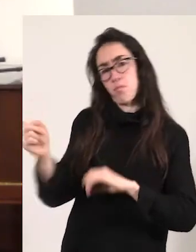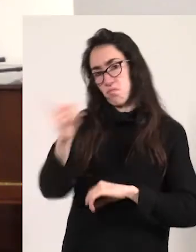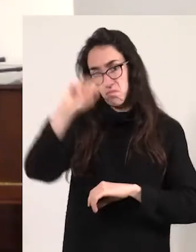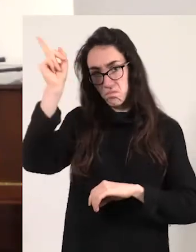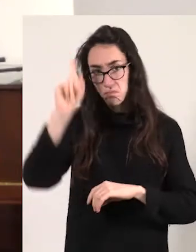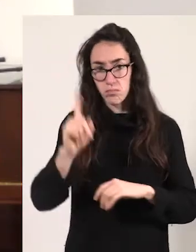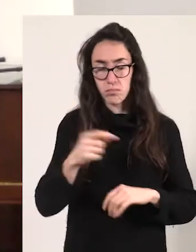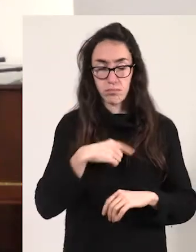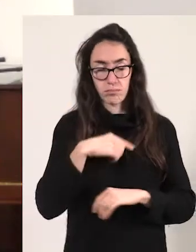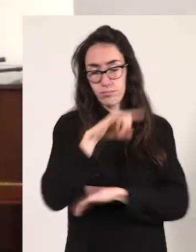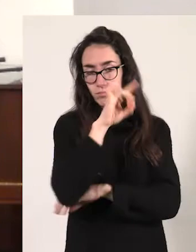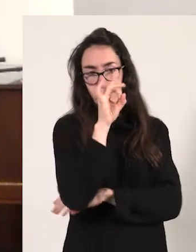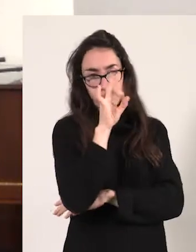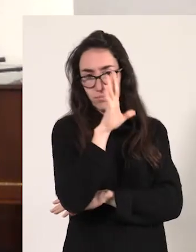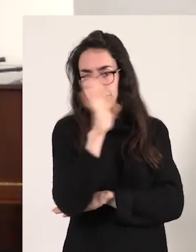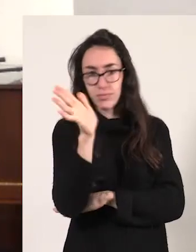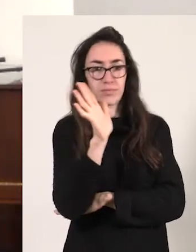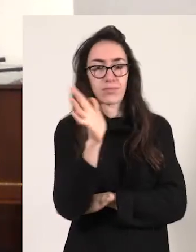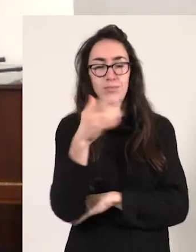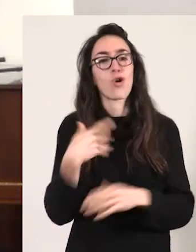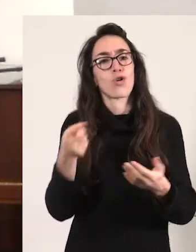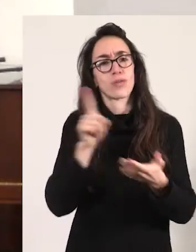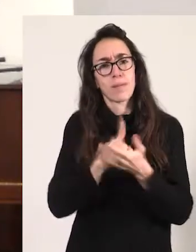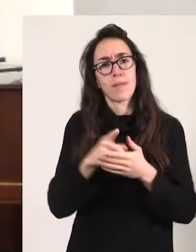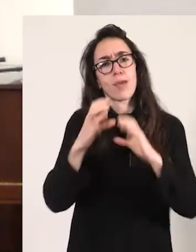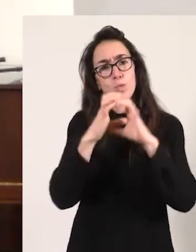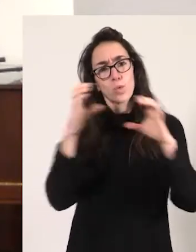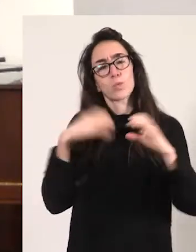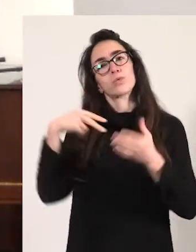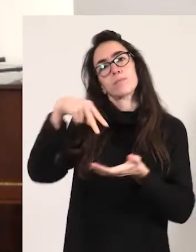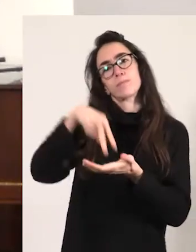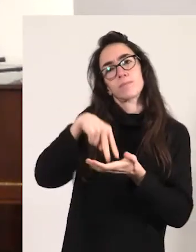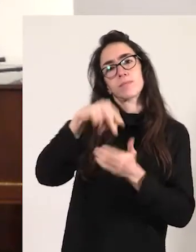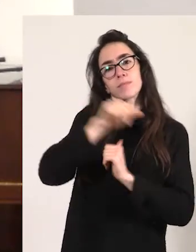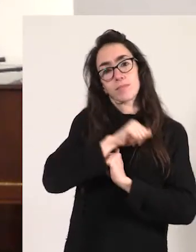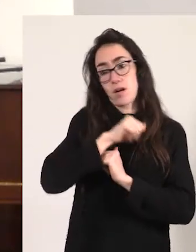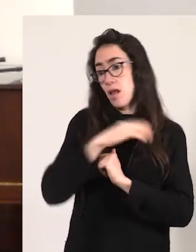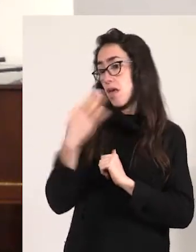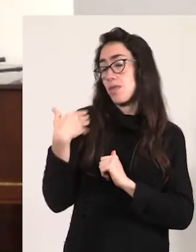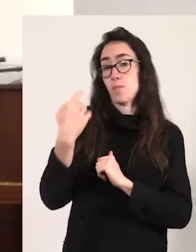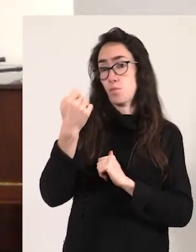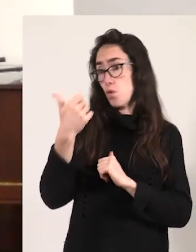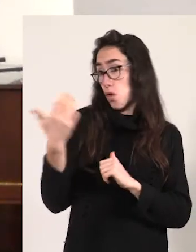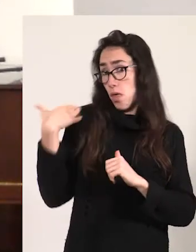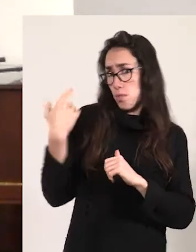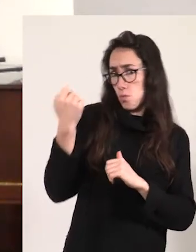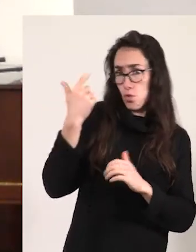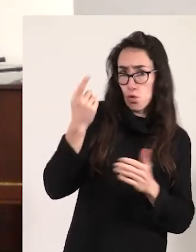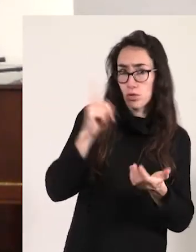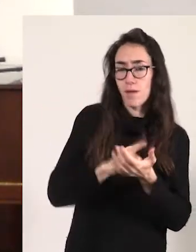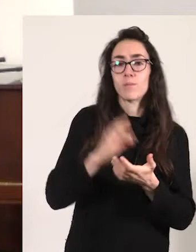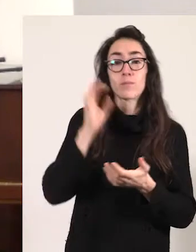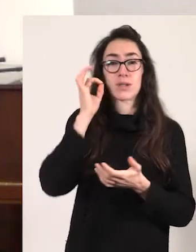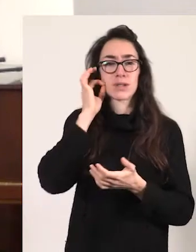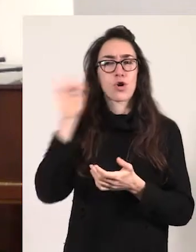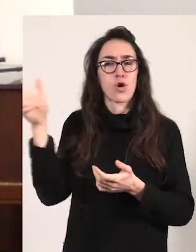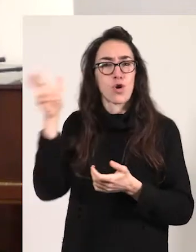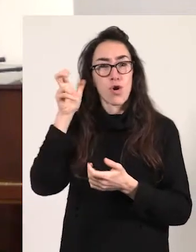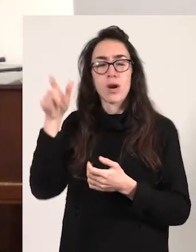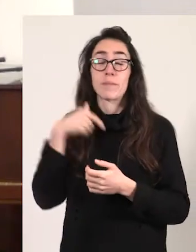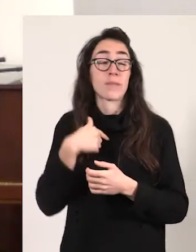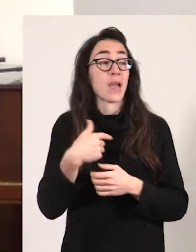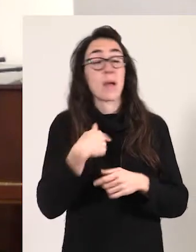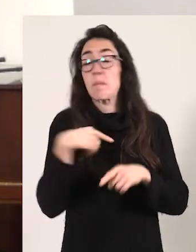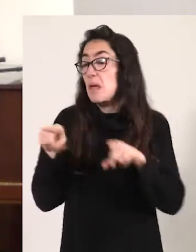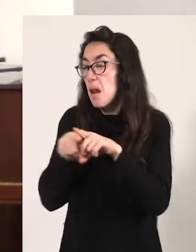Y dije, bueno, pues muy bien. No, pero vuelvo a estar en las paradas de autobús y a escuchar a gente que te dice el otro día, sin ir